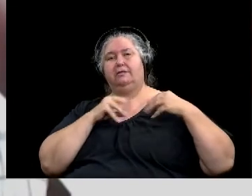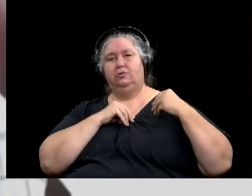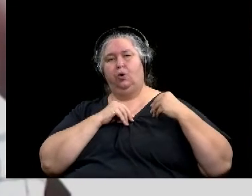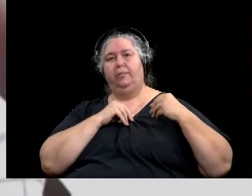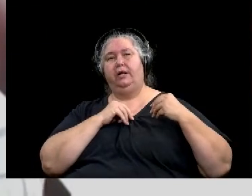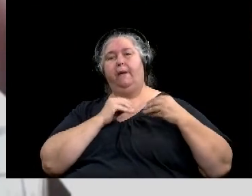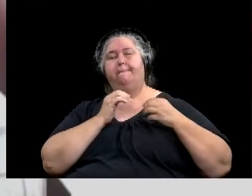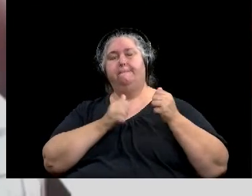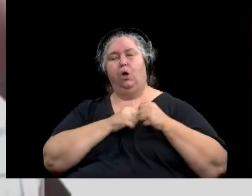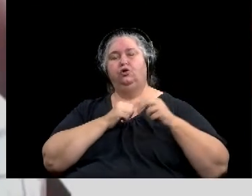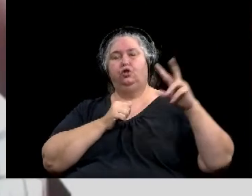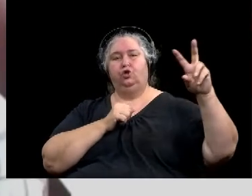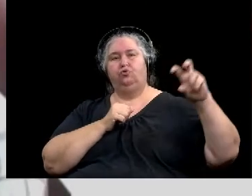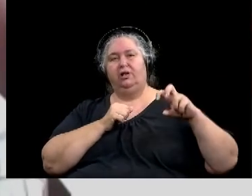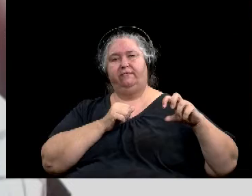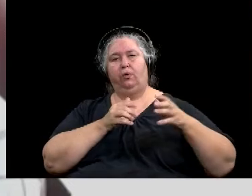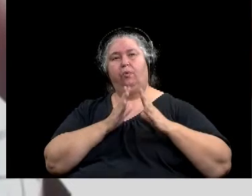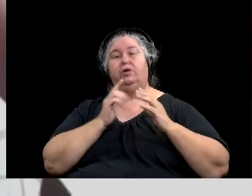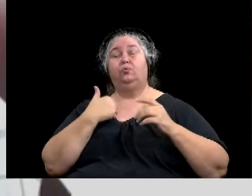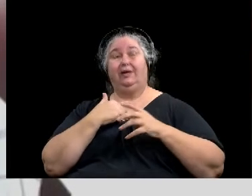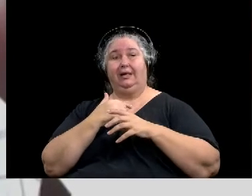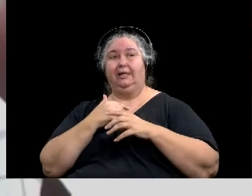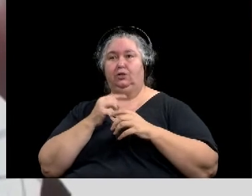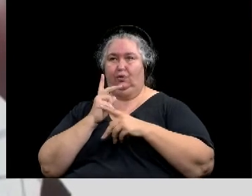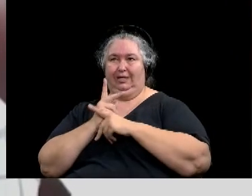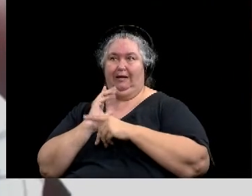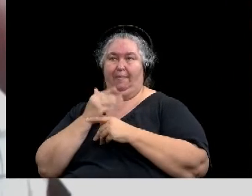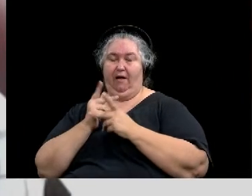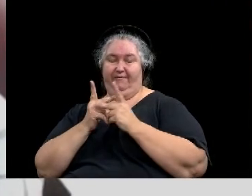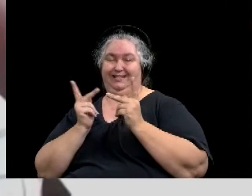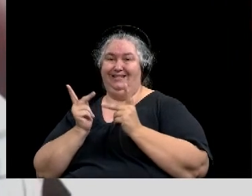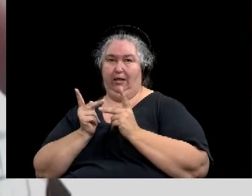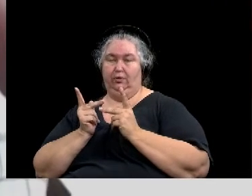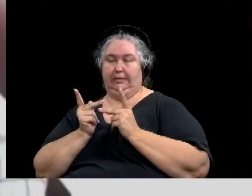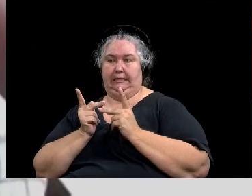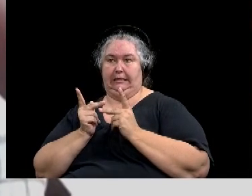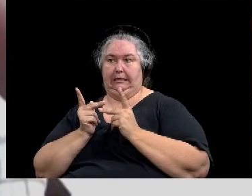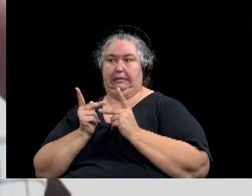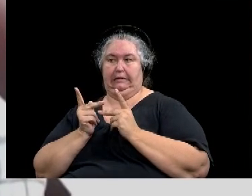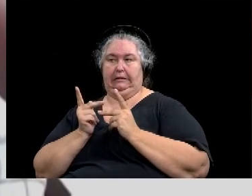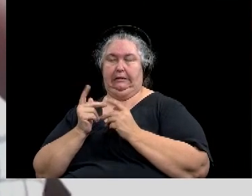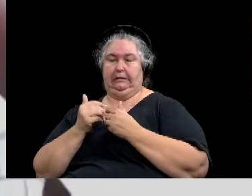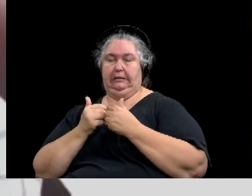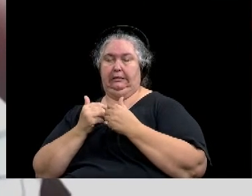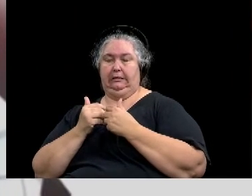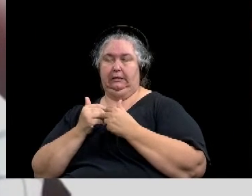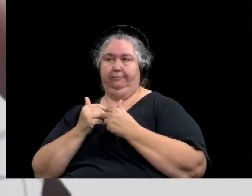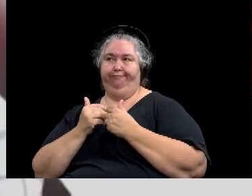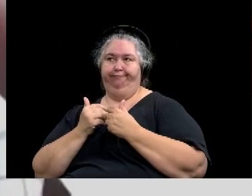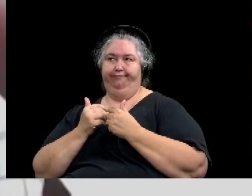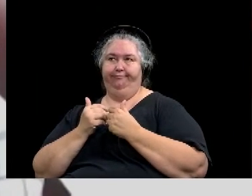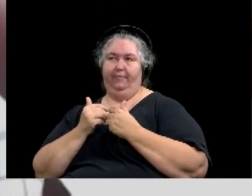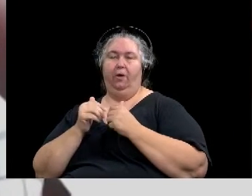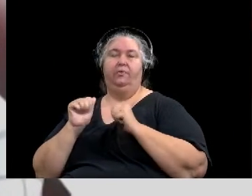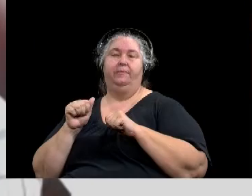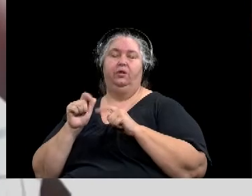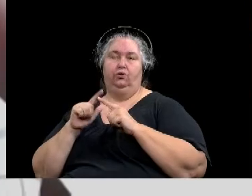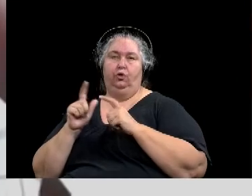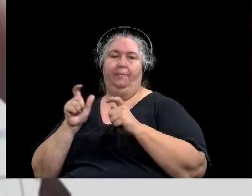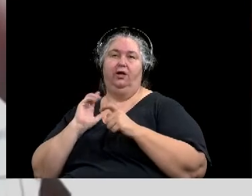ha tomado estas transferencias así es para mantener nuestras facilidades en